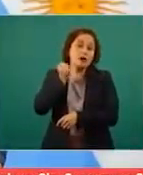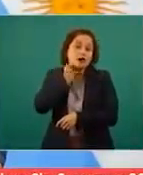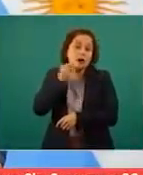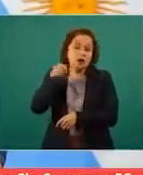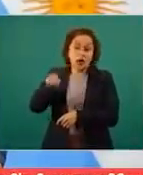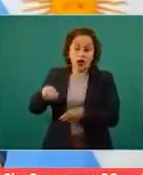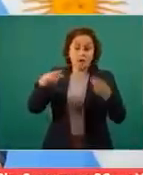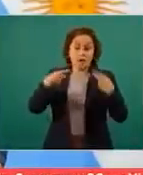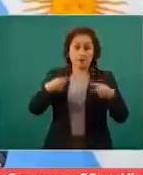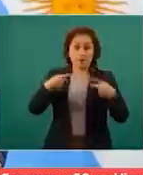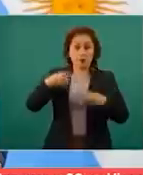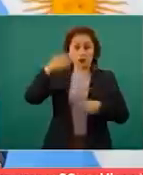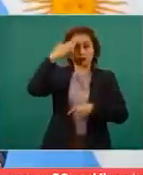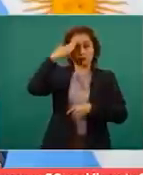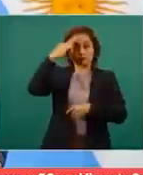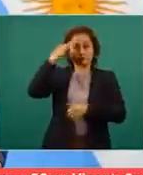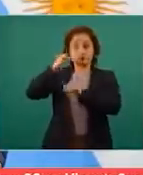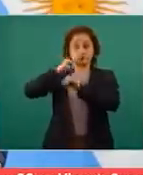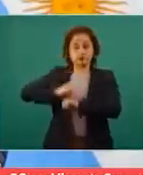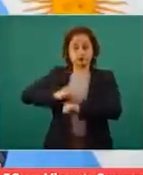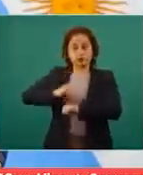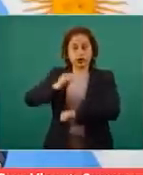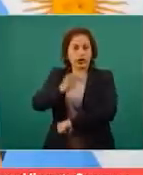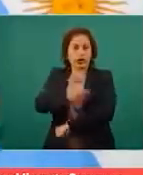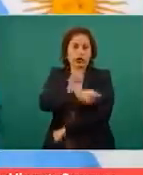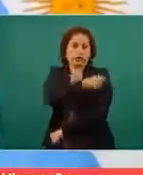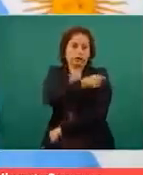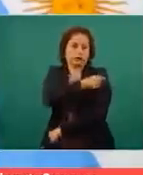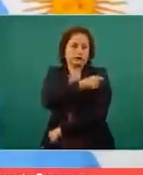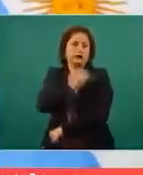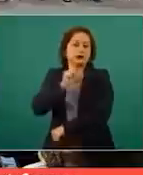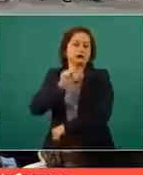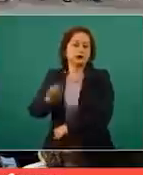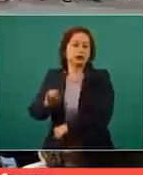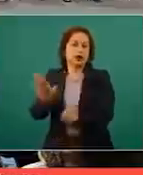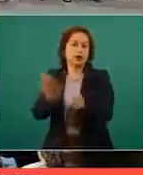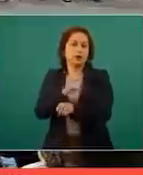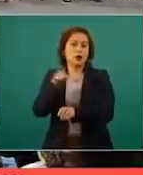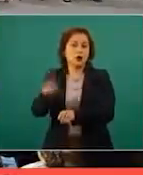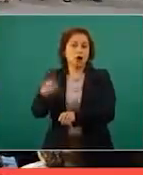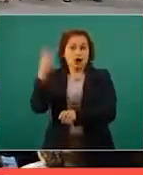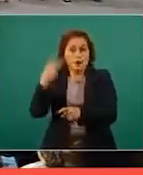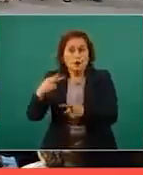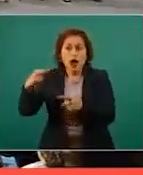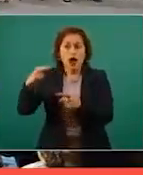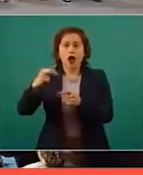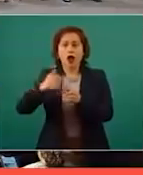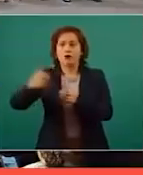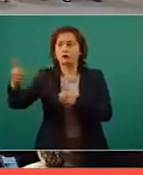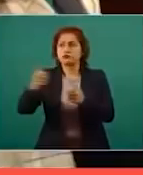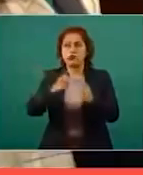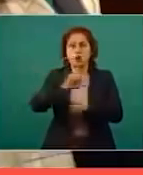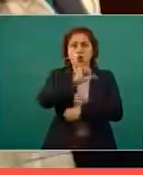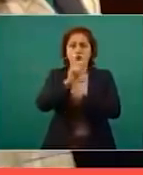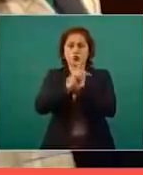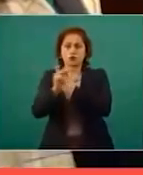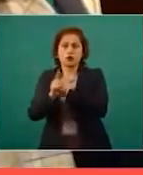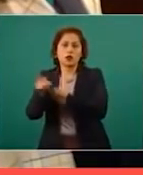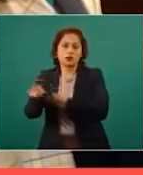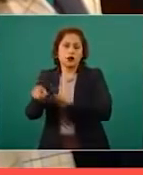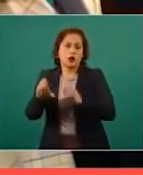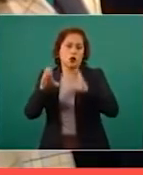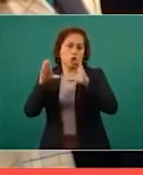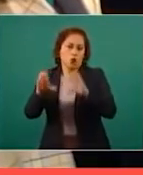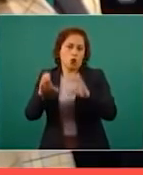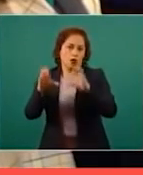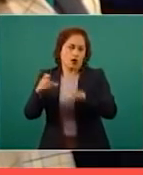hacer esfuerzos de internacionales, de regulación, de coordinación, esta voz que llama